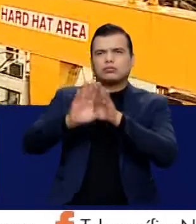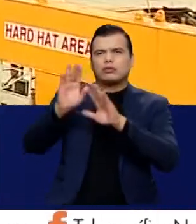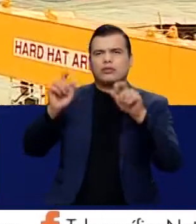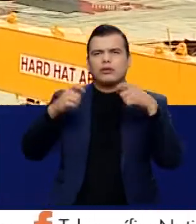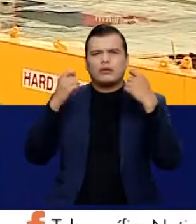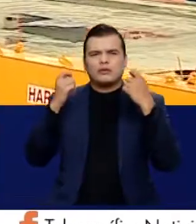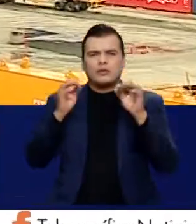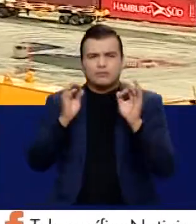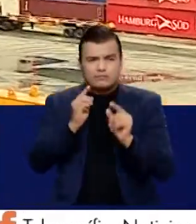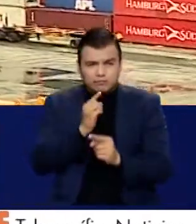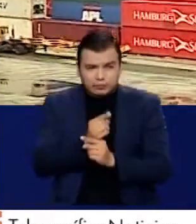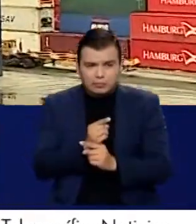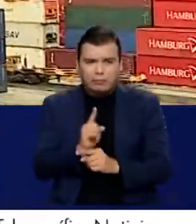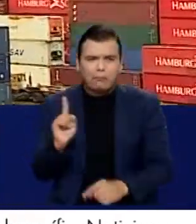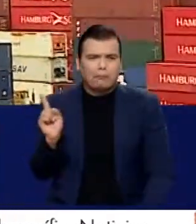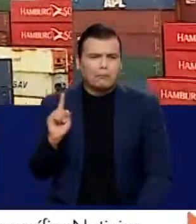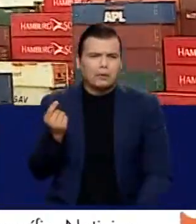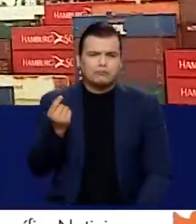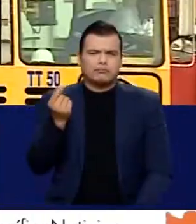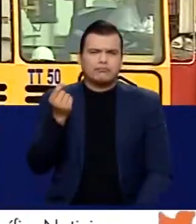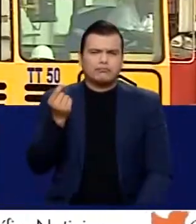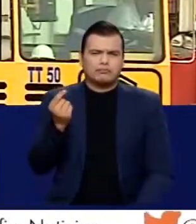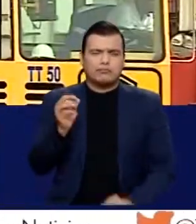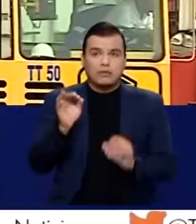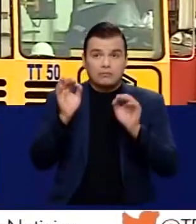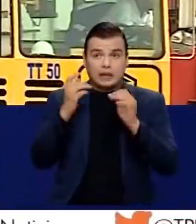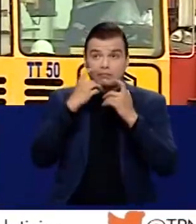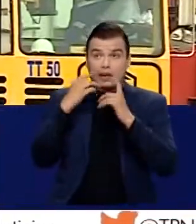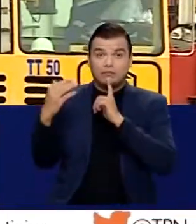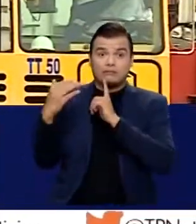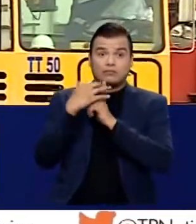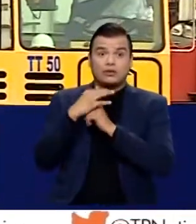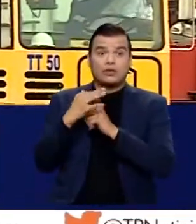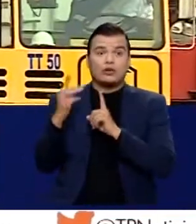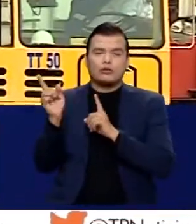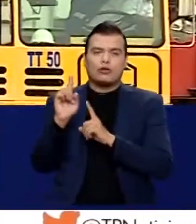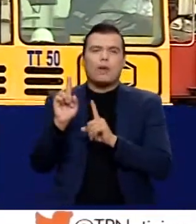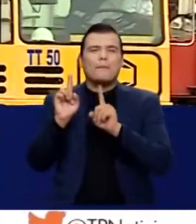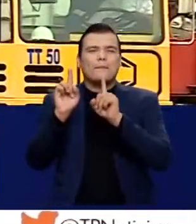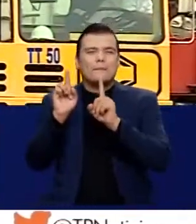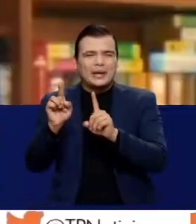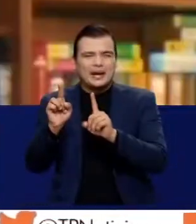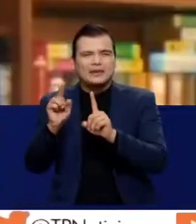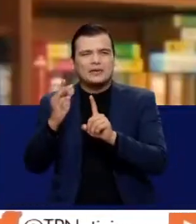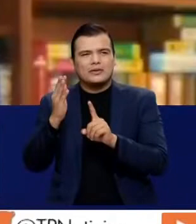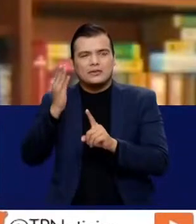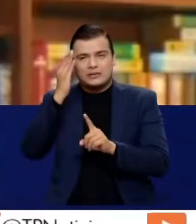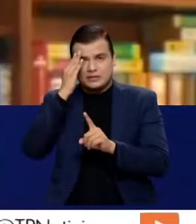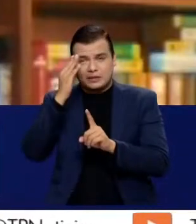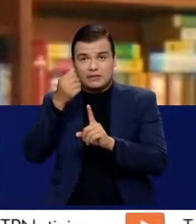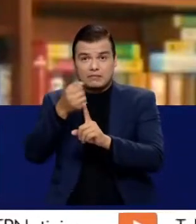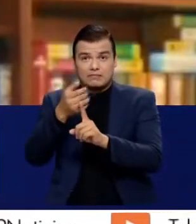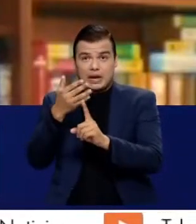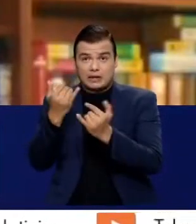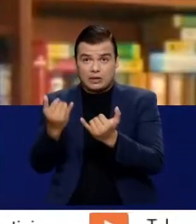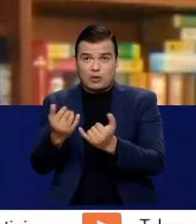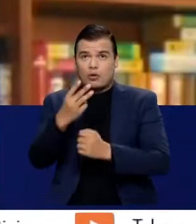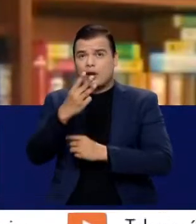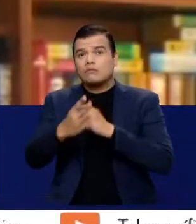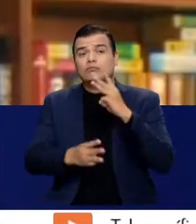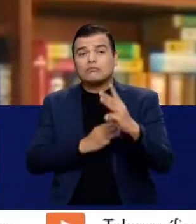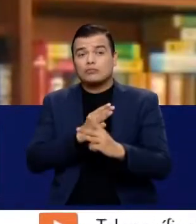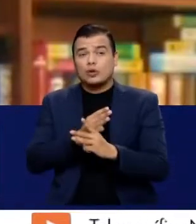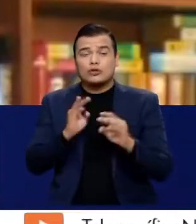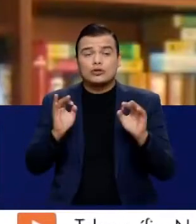ahora es lo que es y la segunda parte de esto el impacto que va a ser no va a ser tan directo pero sí importante